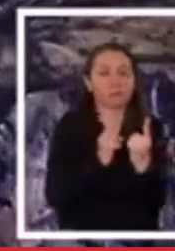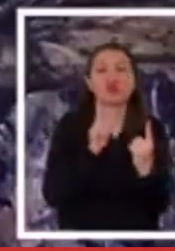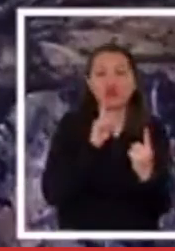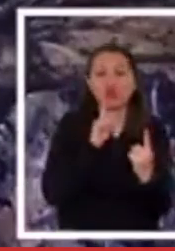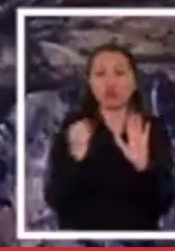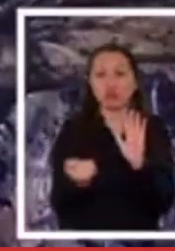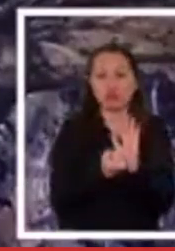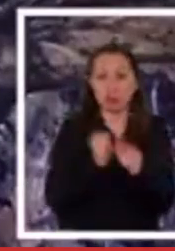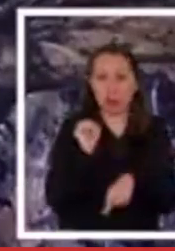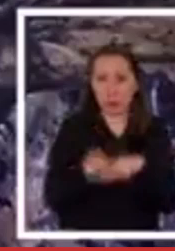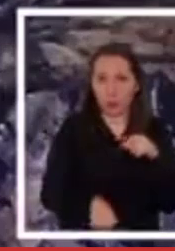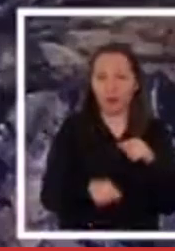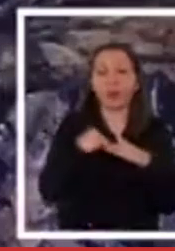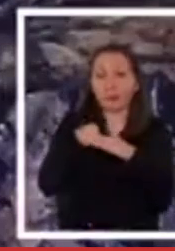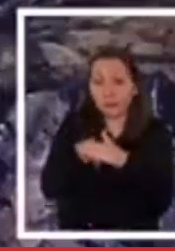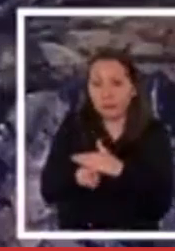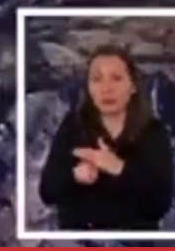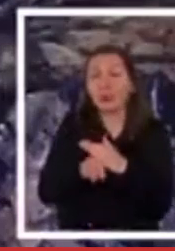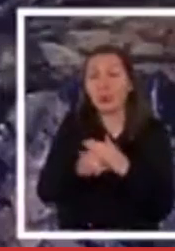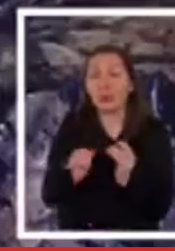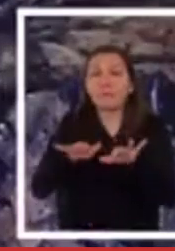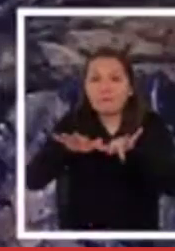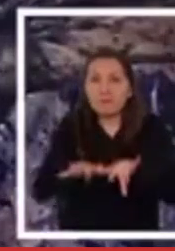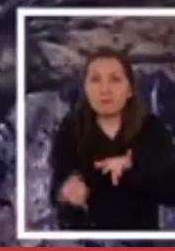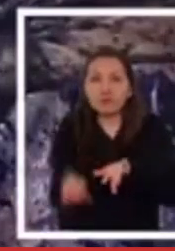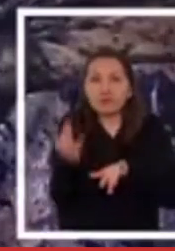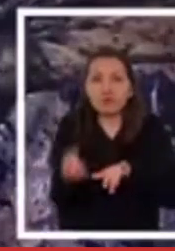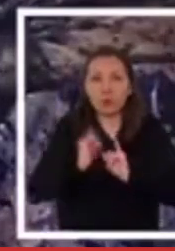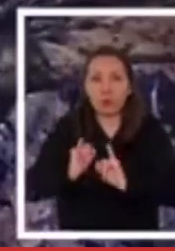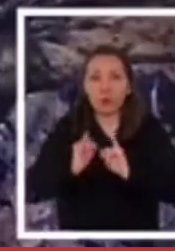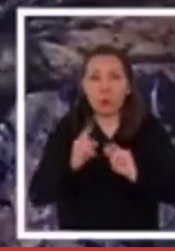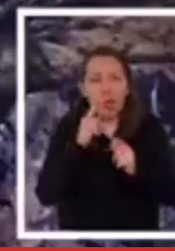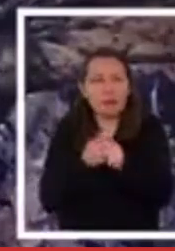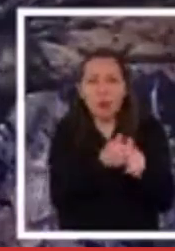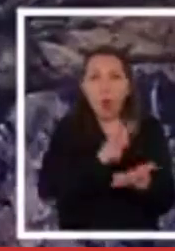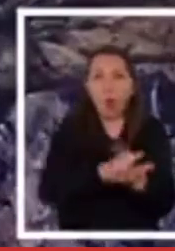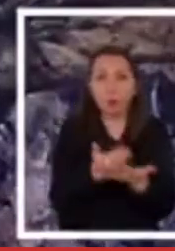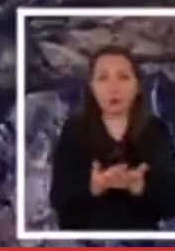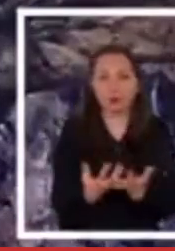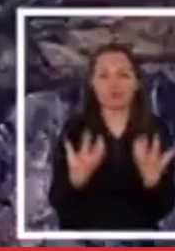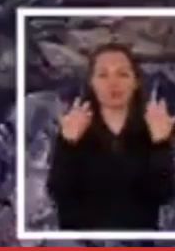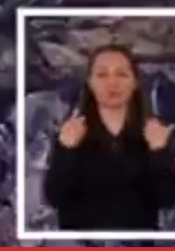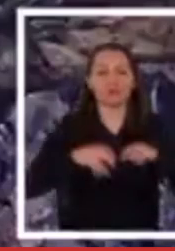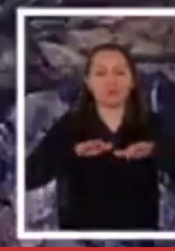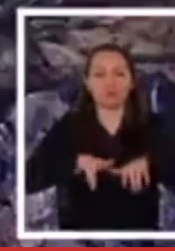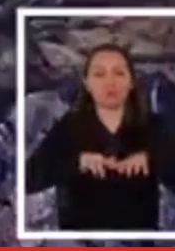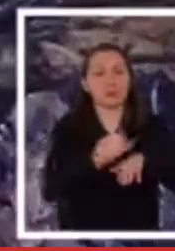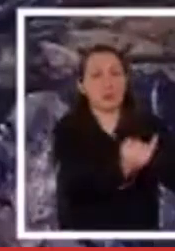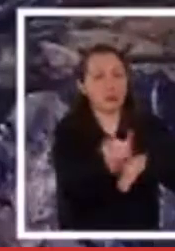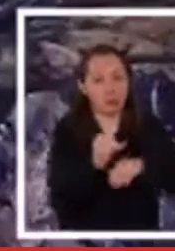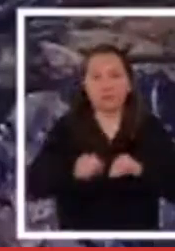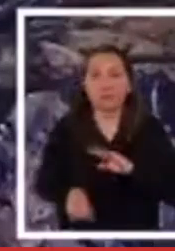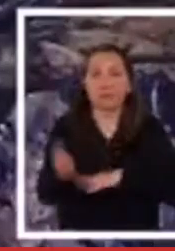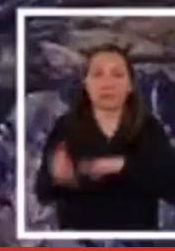certificación y que pueda ingresar posteriormente a la plataforma donde hacemos el seguimiento de la ficha básica de emergencia es quien toma la ficha Entonces qué